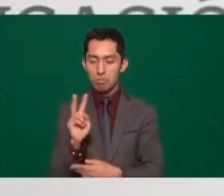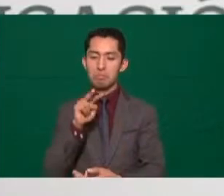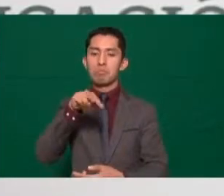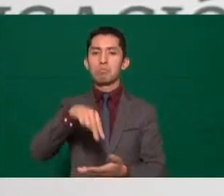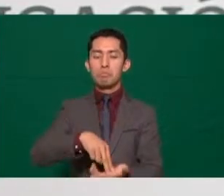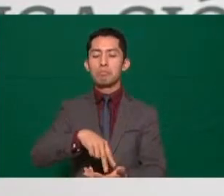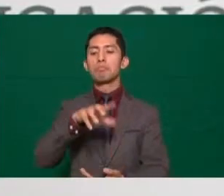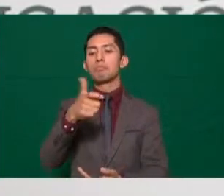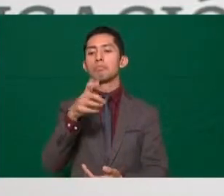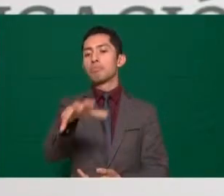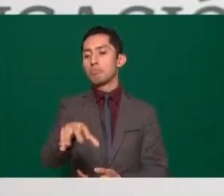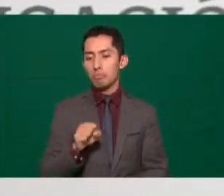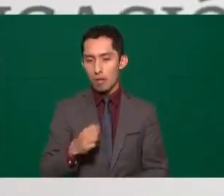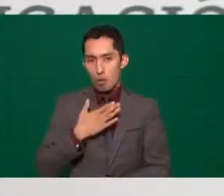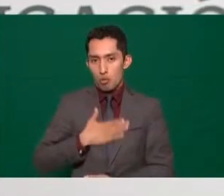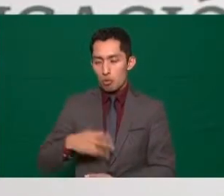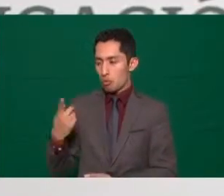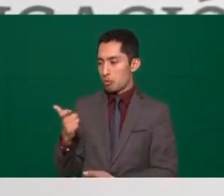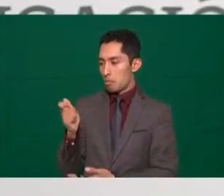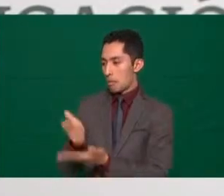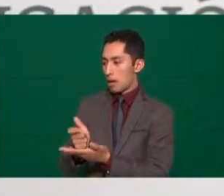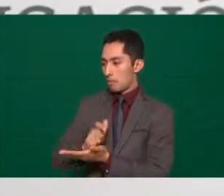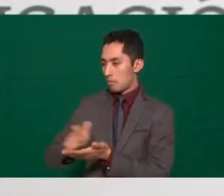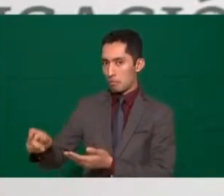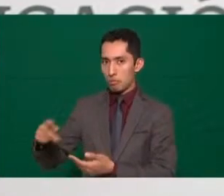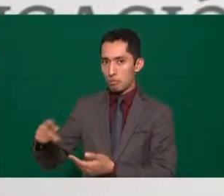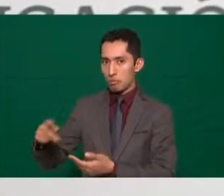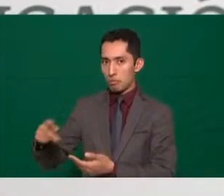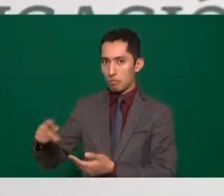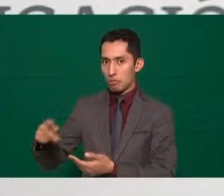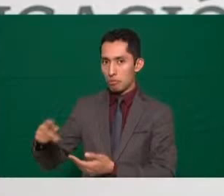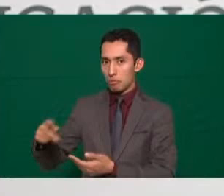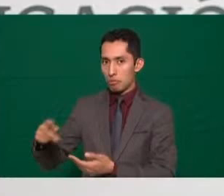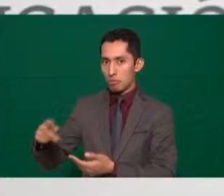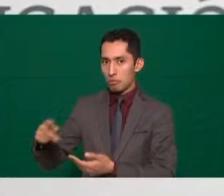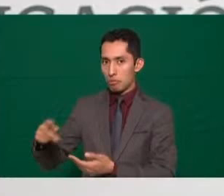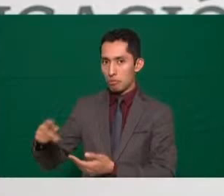lo que por justicia les corresponde.